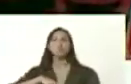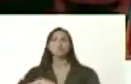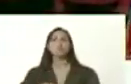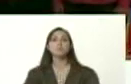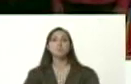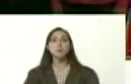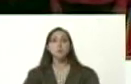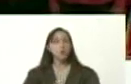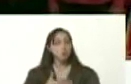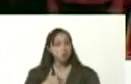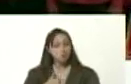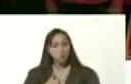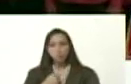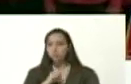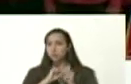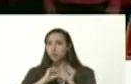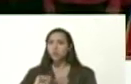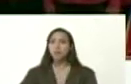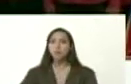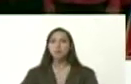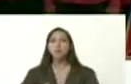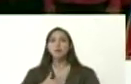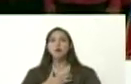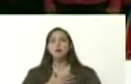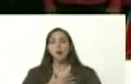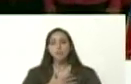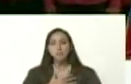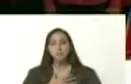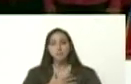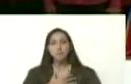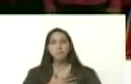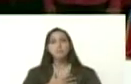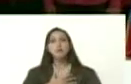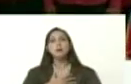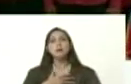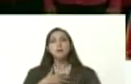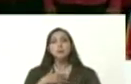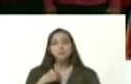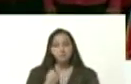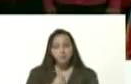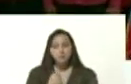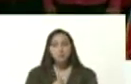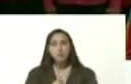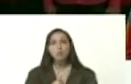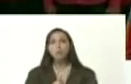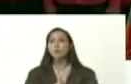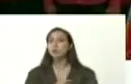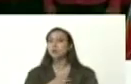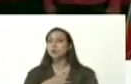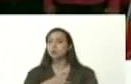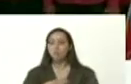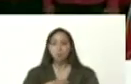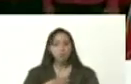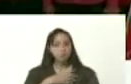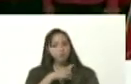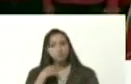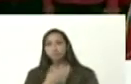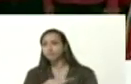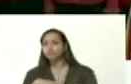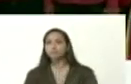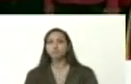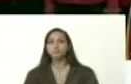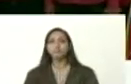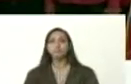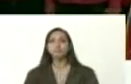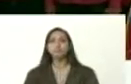daré descanso a mi brazo, ni reposo a mi alma,